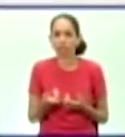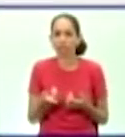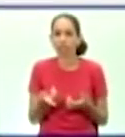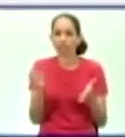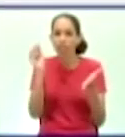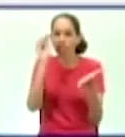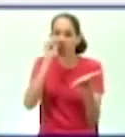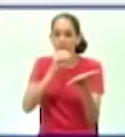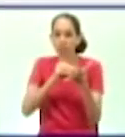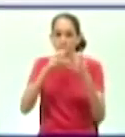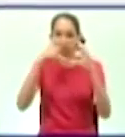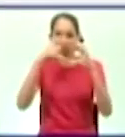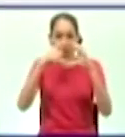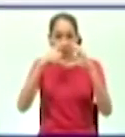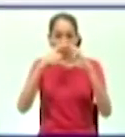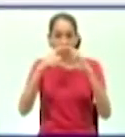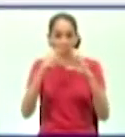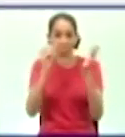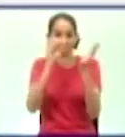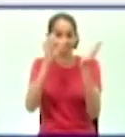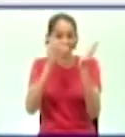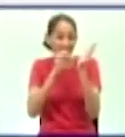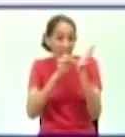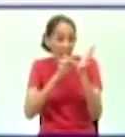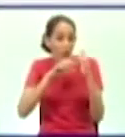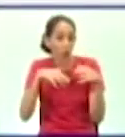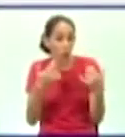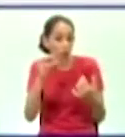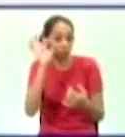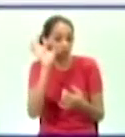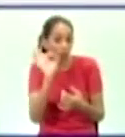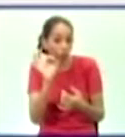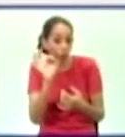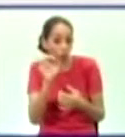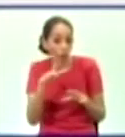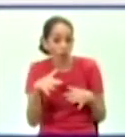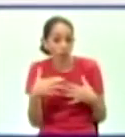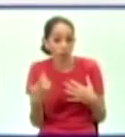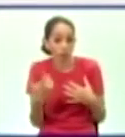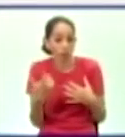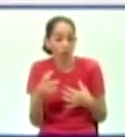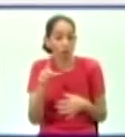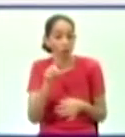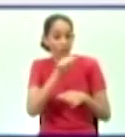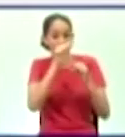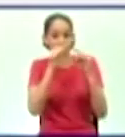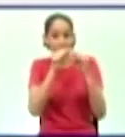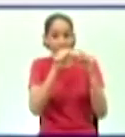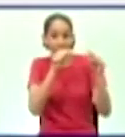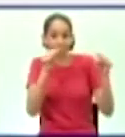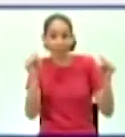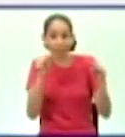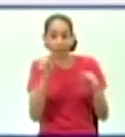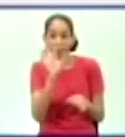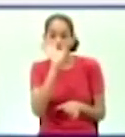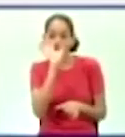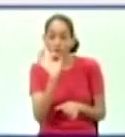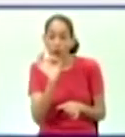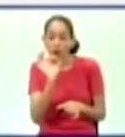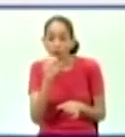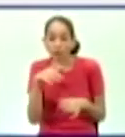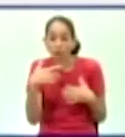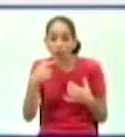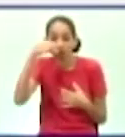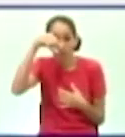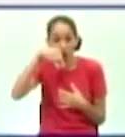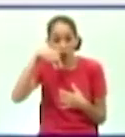donde el radio es OQ, donde los puntos Q y P son puntos de esta circunferencia C.